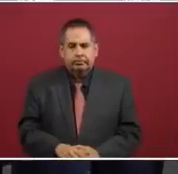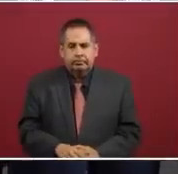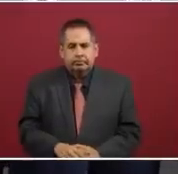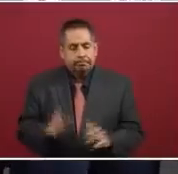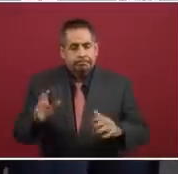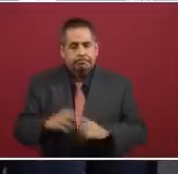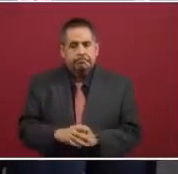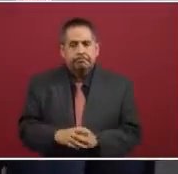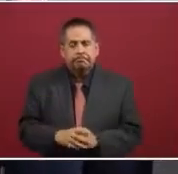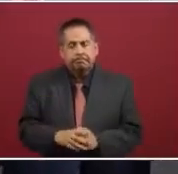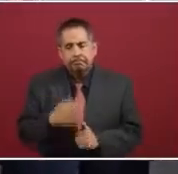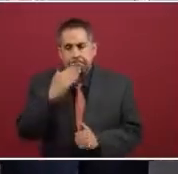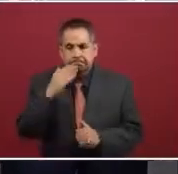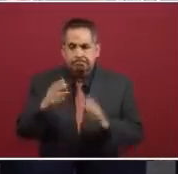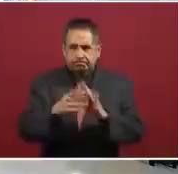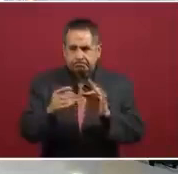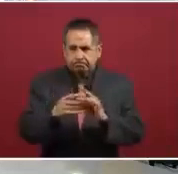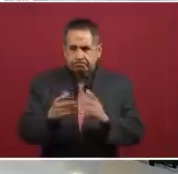Bueno, ¿les parece?